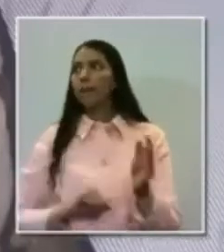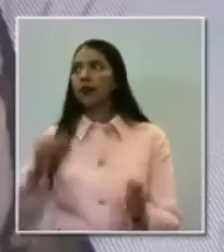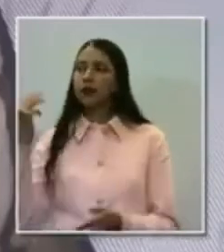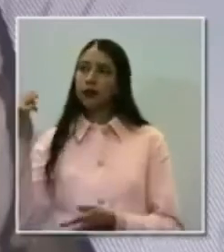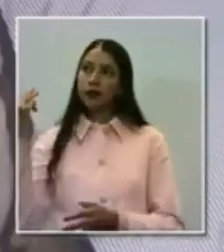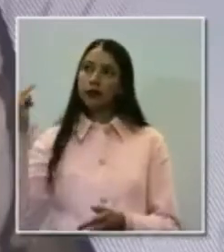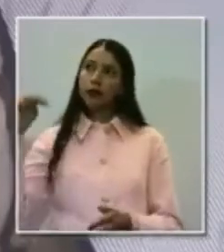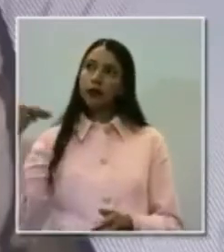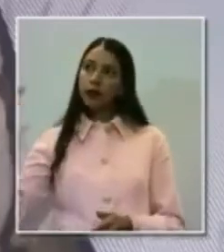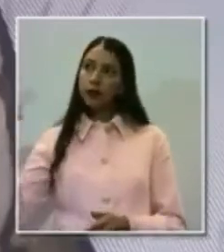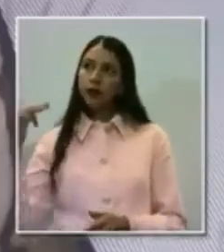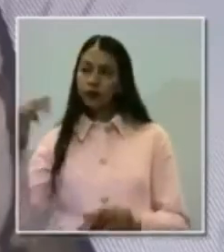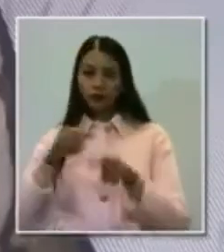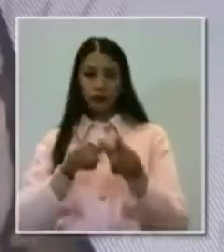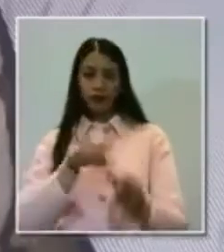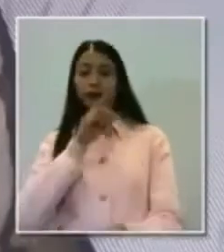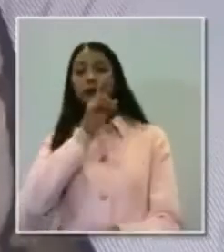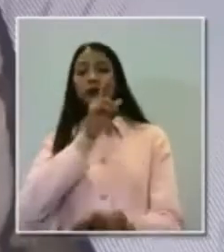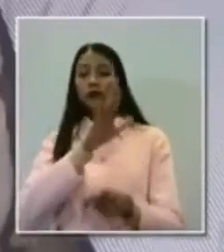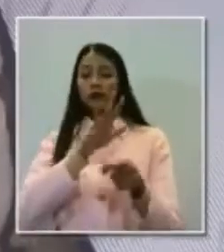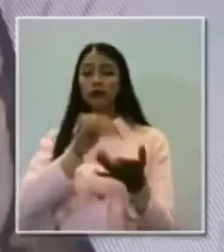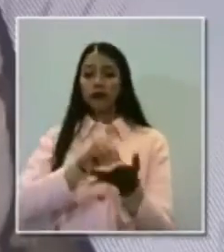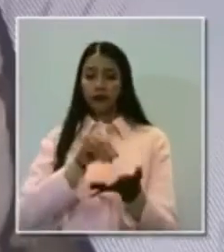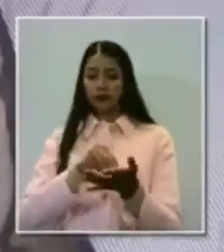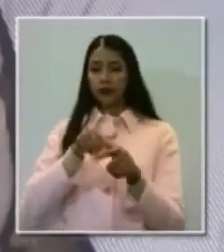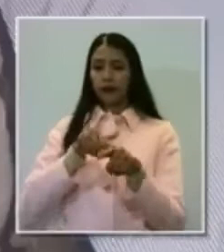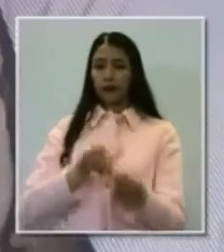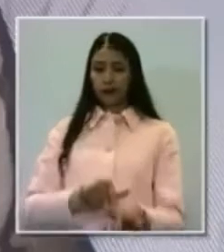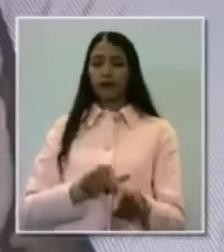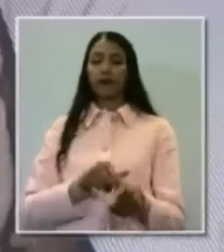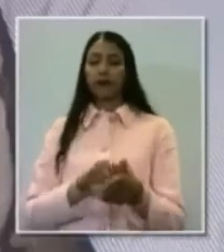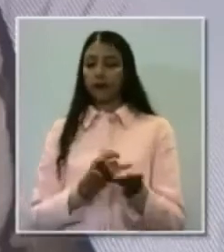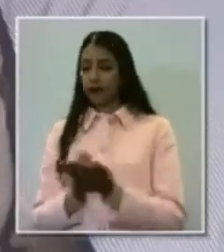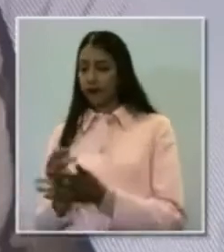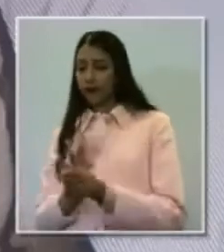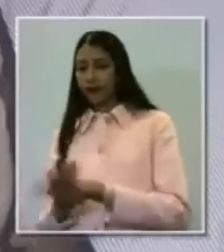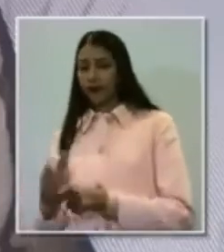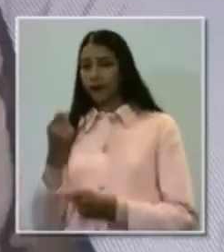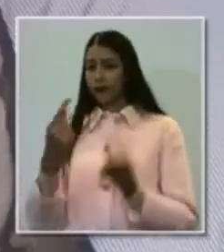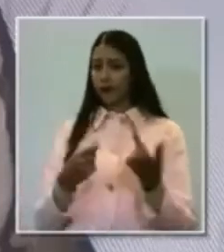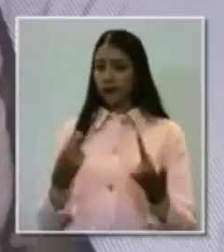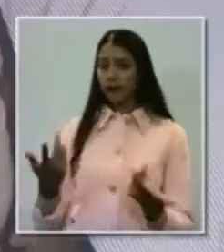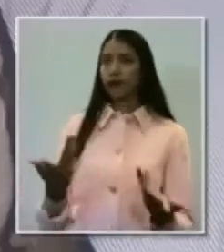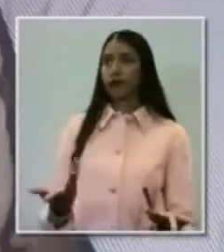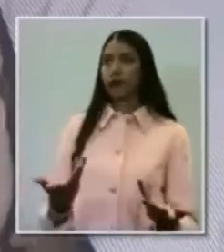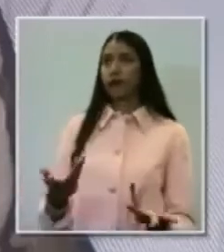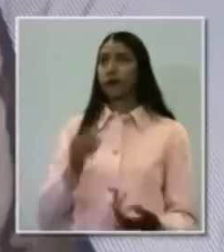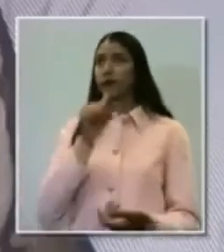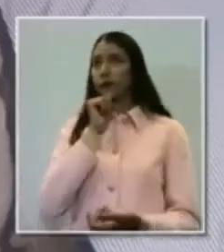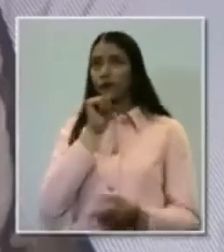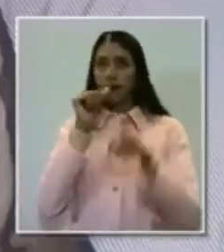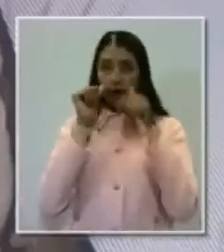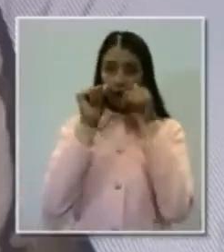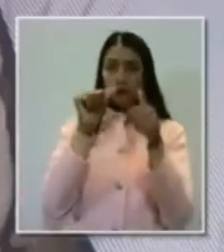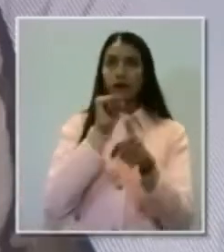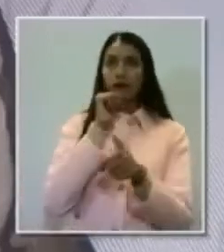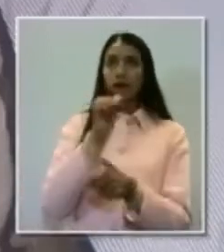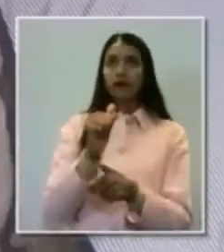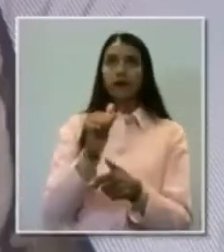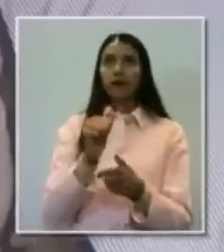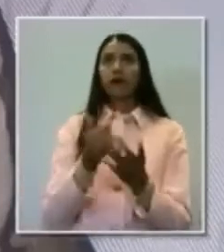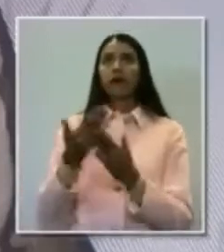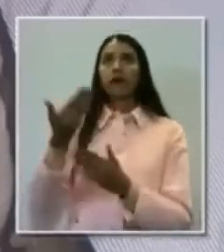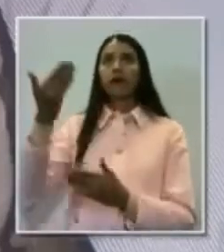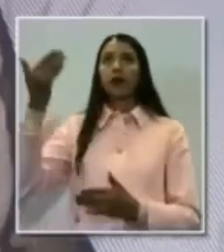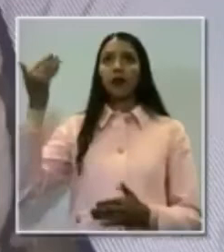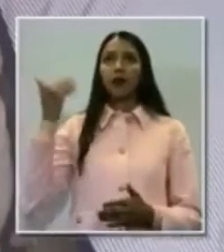marzo. Entonces, seguimos respondiendo, todavía seguimos asignando a algunas generaciones que no habían sido atendidas desde